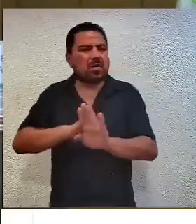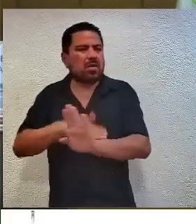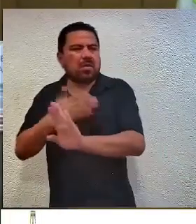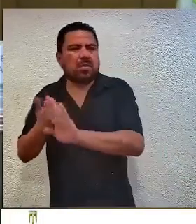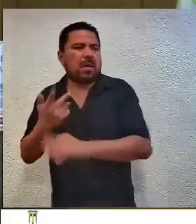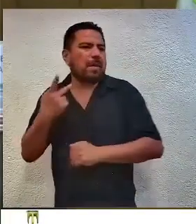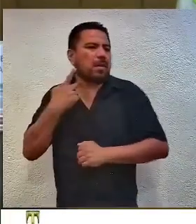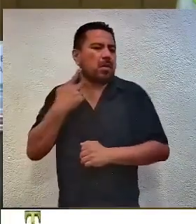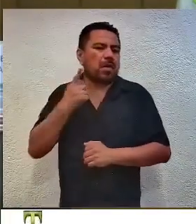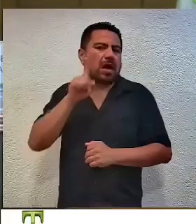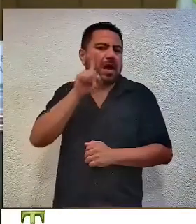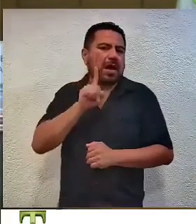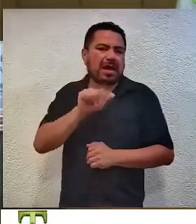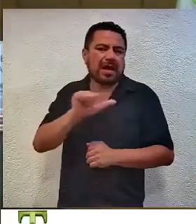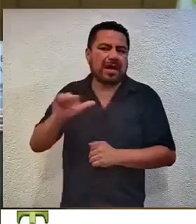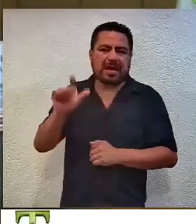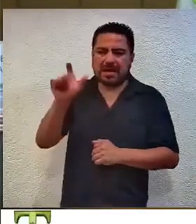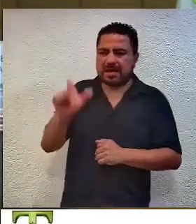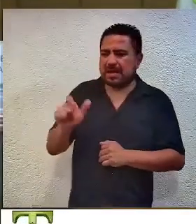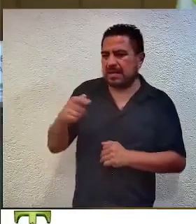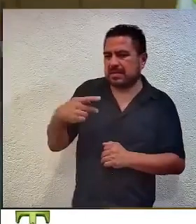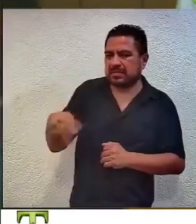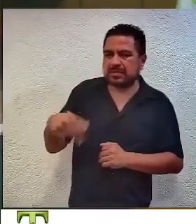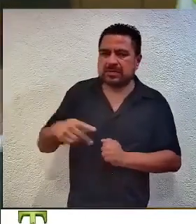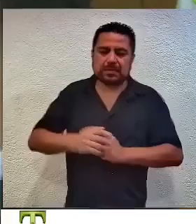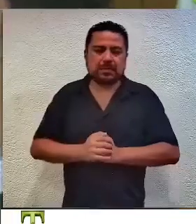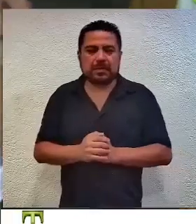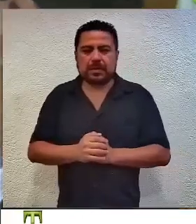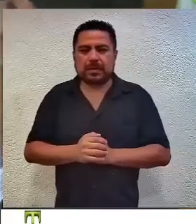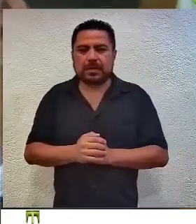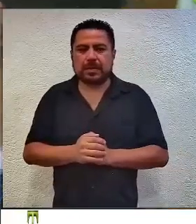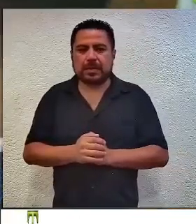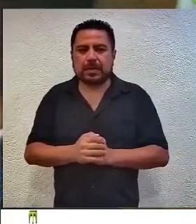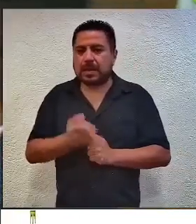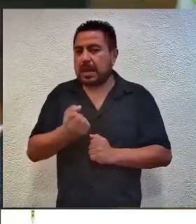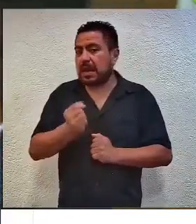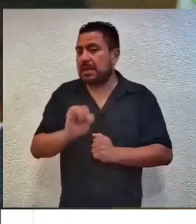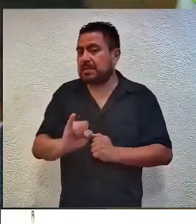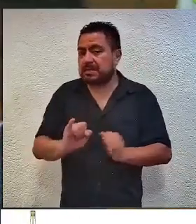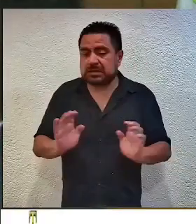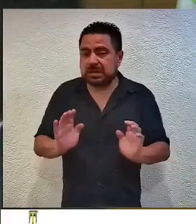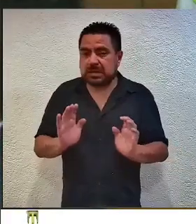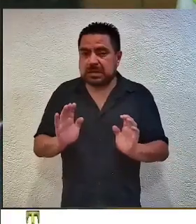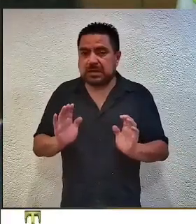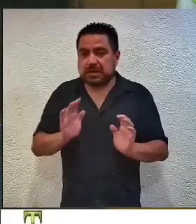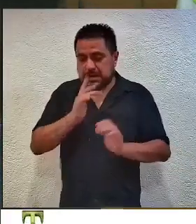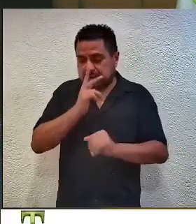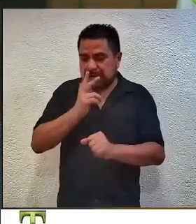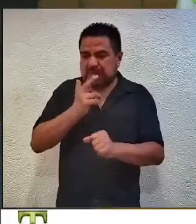política contra las mujeres en razón de género. Así es, la autoridad